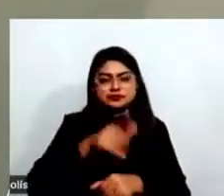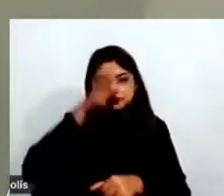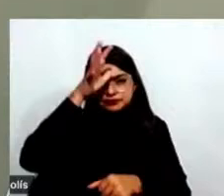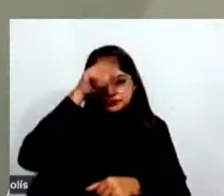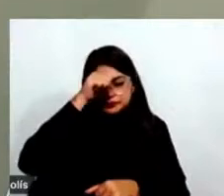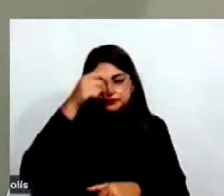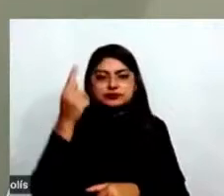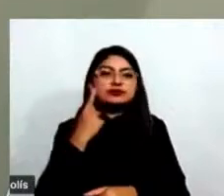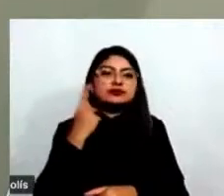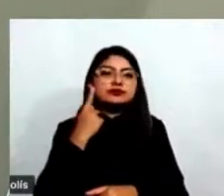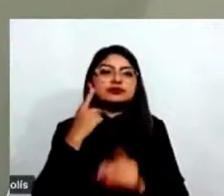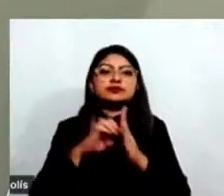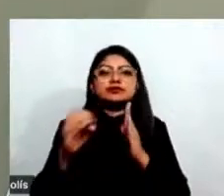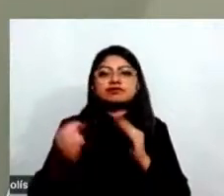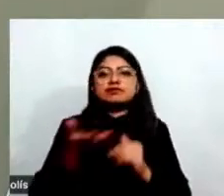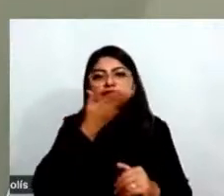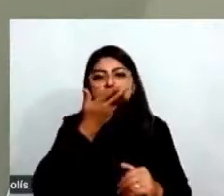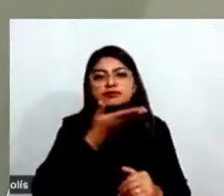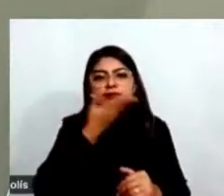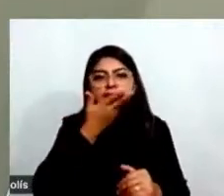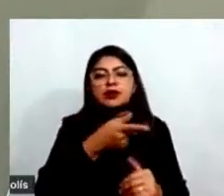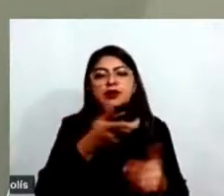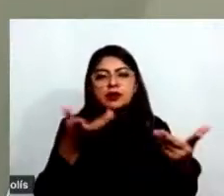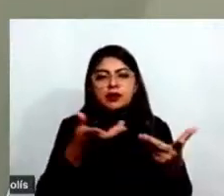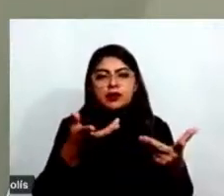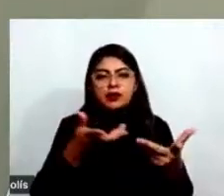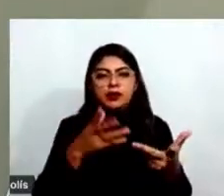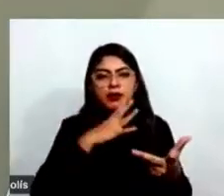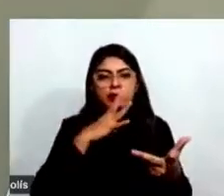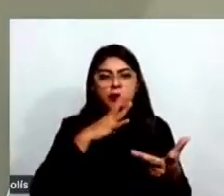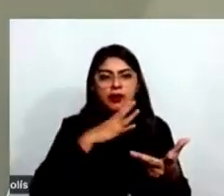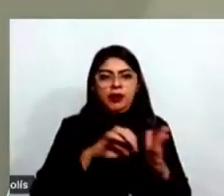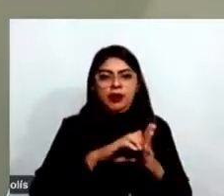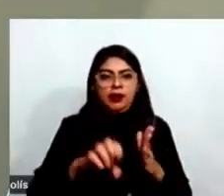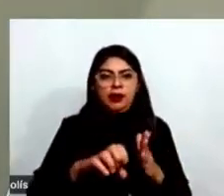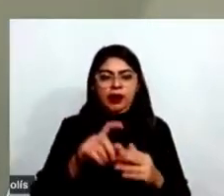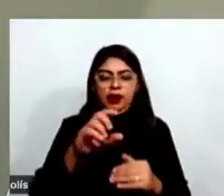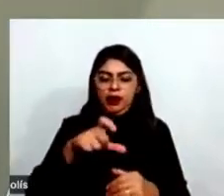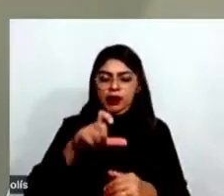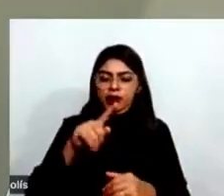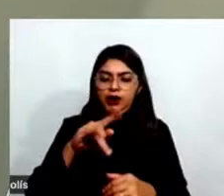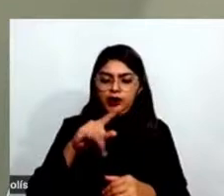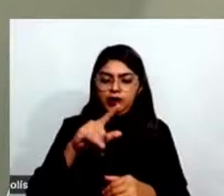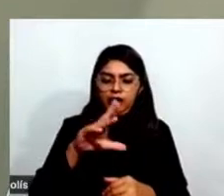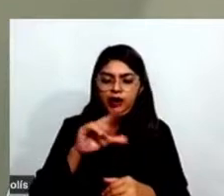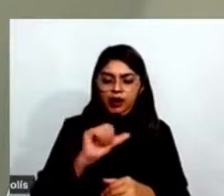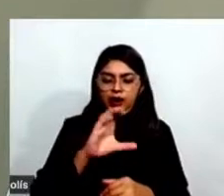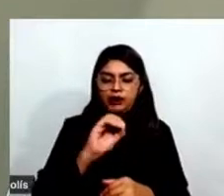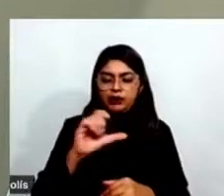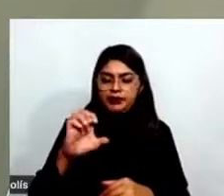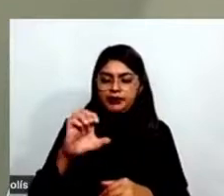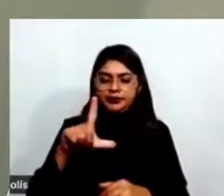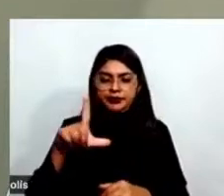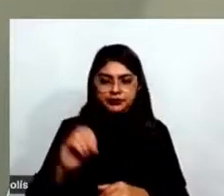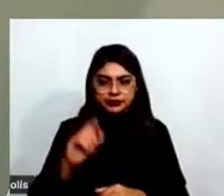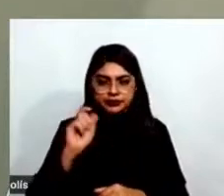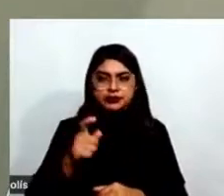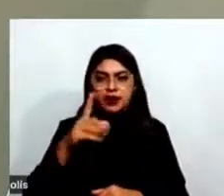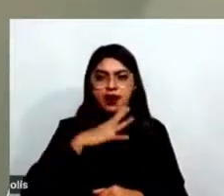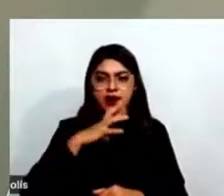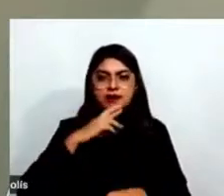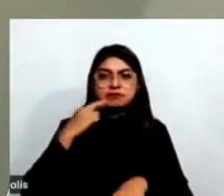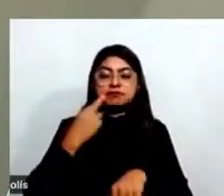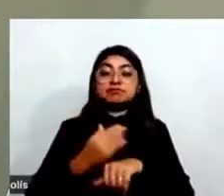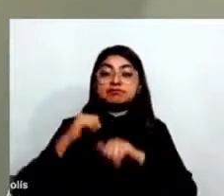casos de Camba Campos y Quintana Coello, los casos del Tribunal Constitucional y la Corte Suprema de Justicia del Ecuador, donde incluso